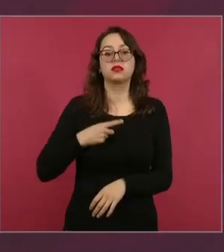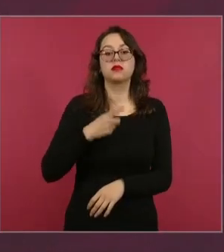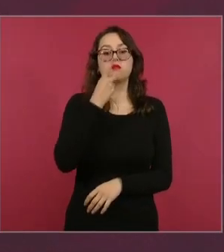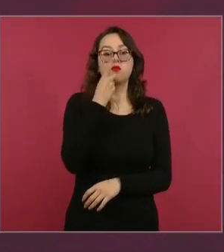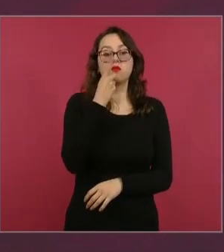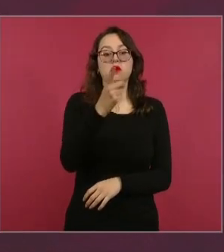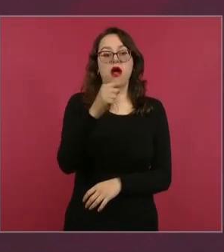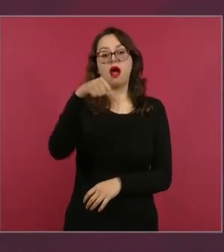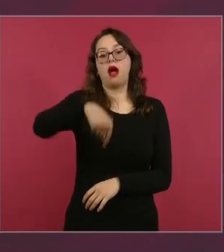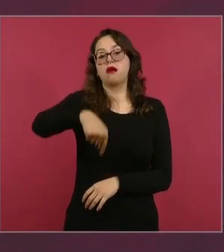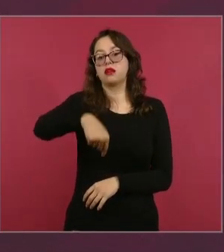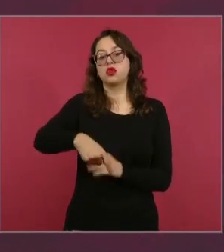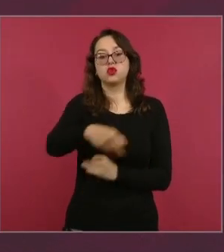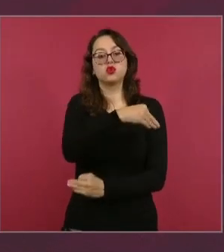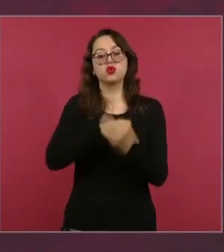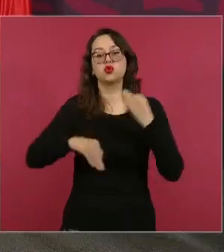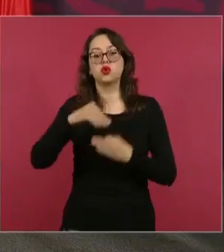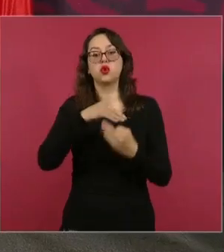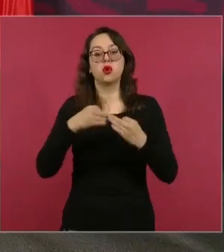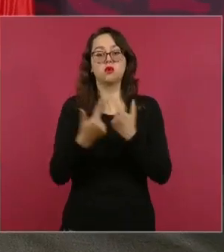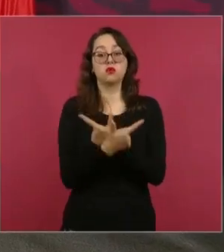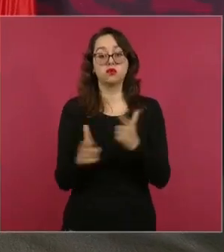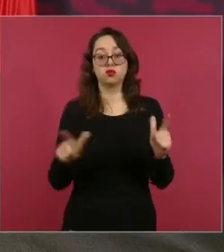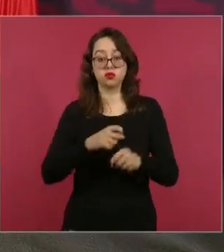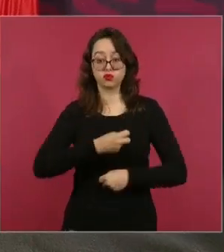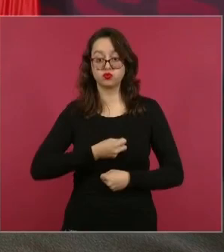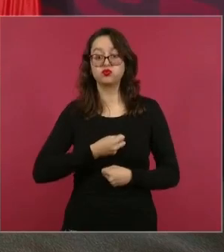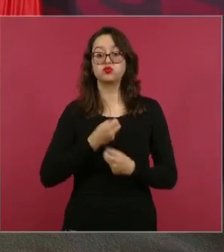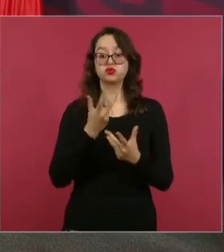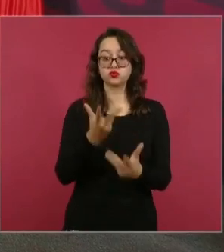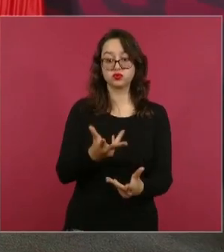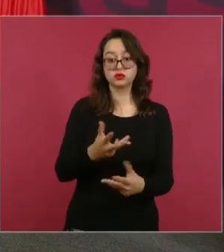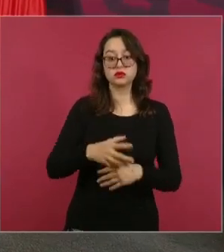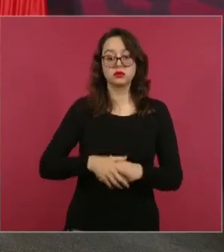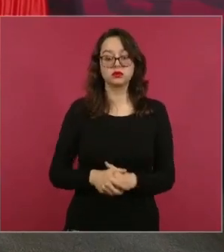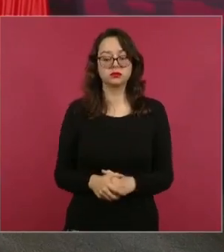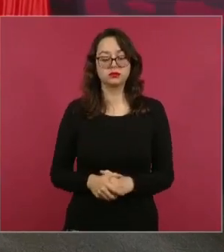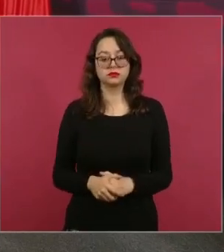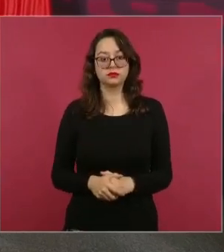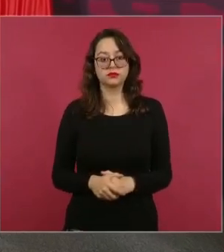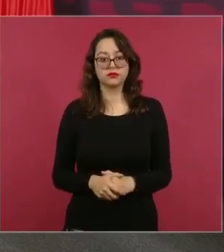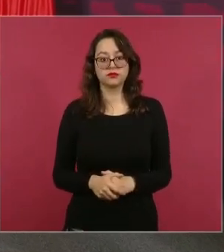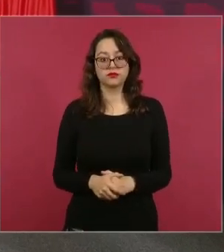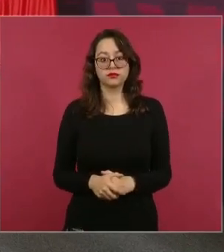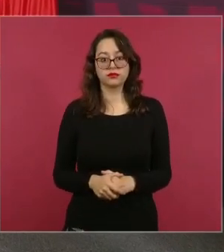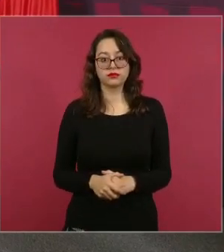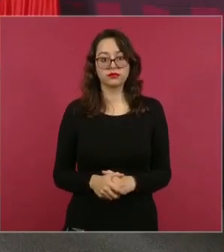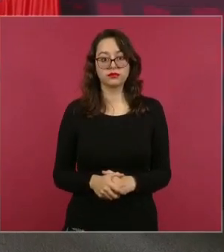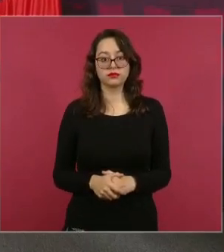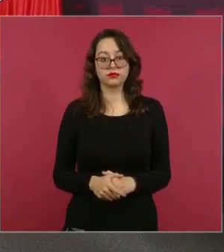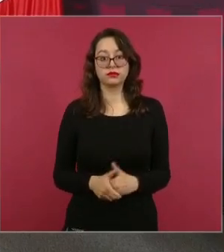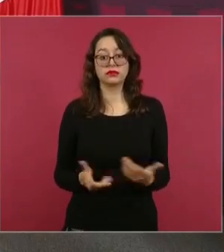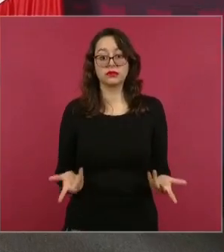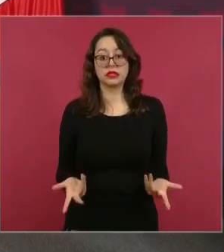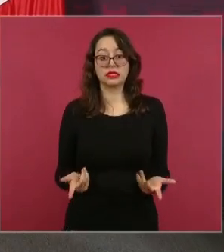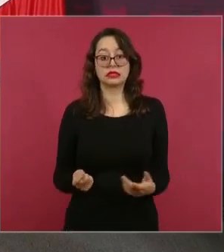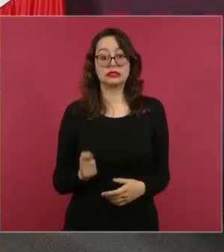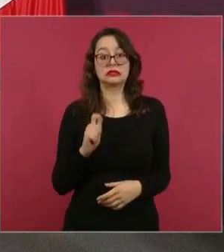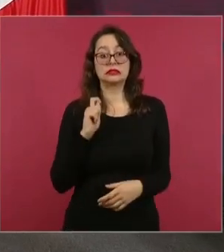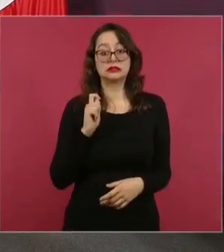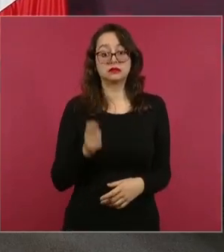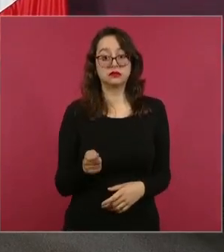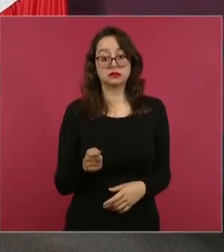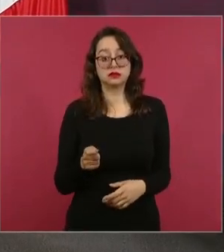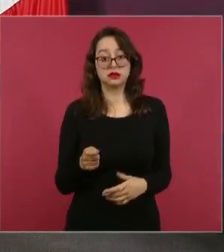de expresión pero no significa que todo lo que se